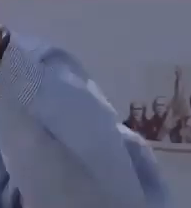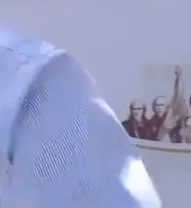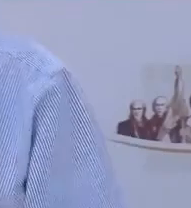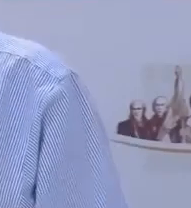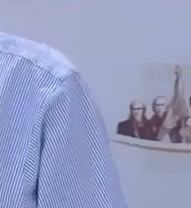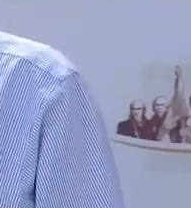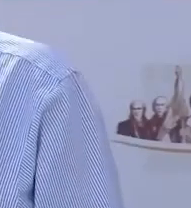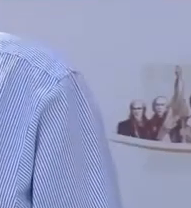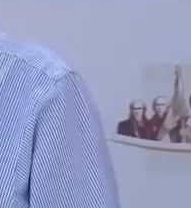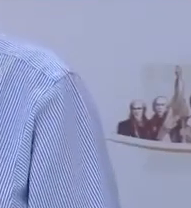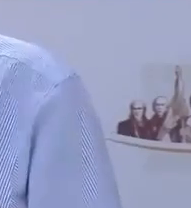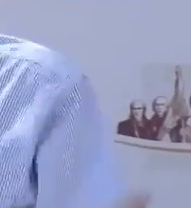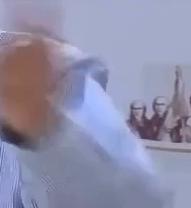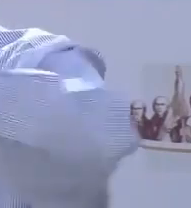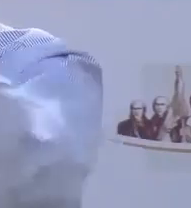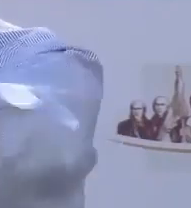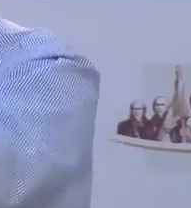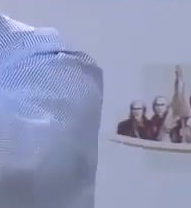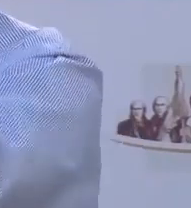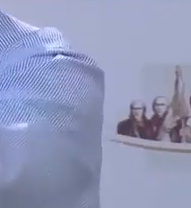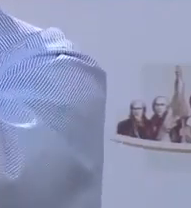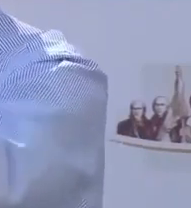¿Por qué? No